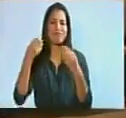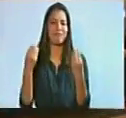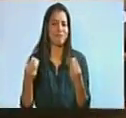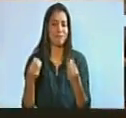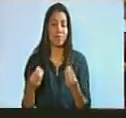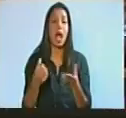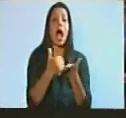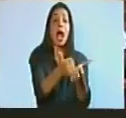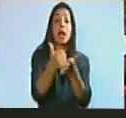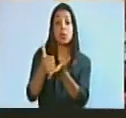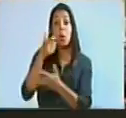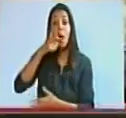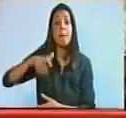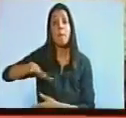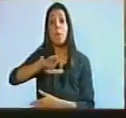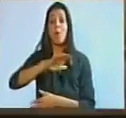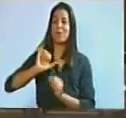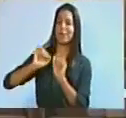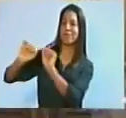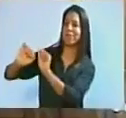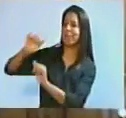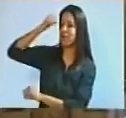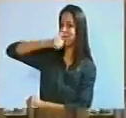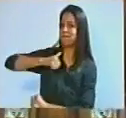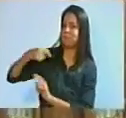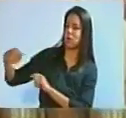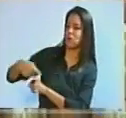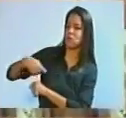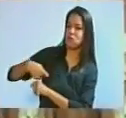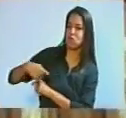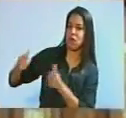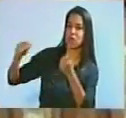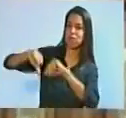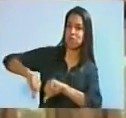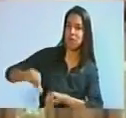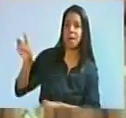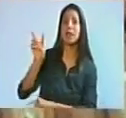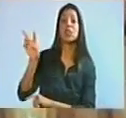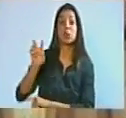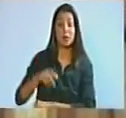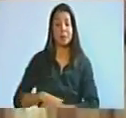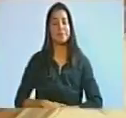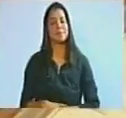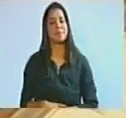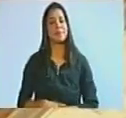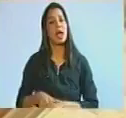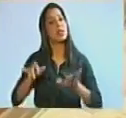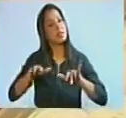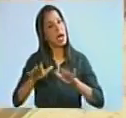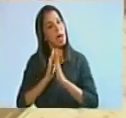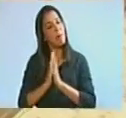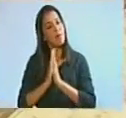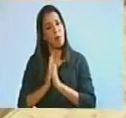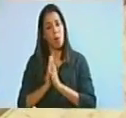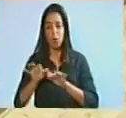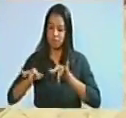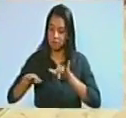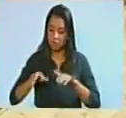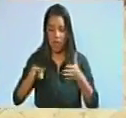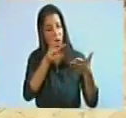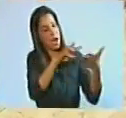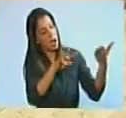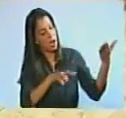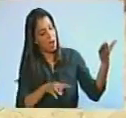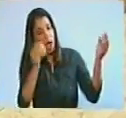nuestro pueblo y contrario a lo que se pretende, que es un bloqueo financiero contra nuestra patria. Ciudadano secretario, por favor, dé lectura a